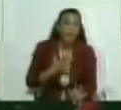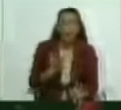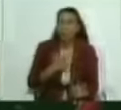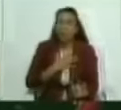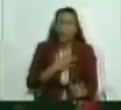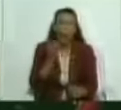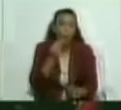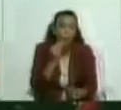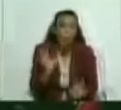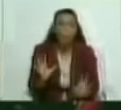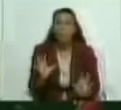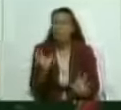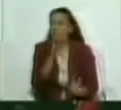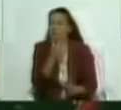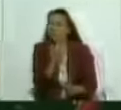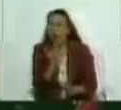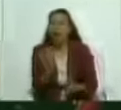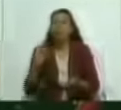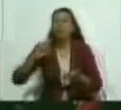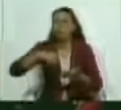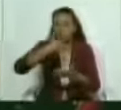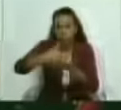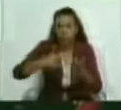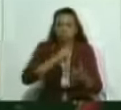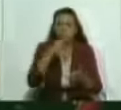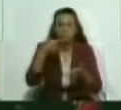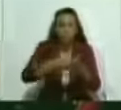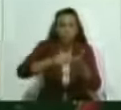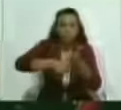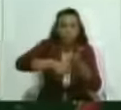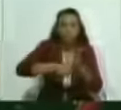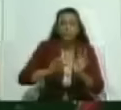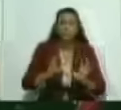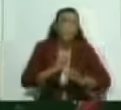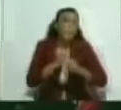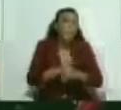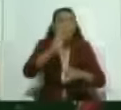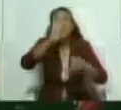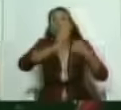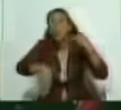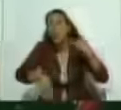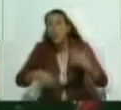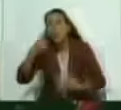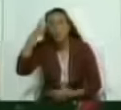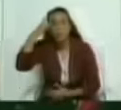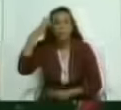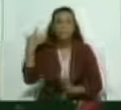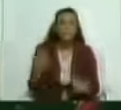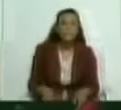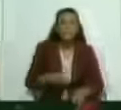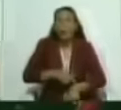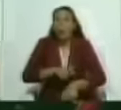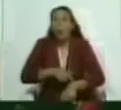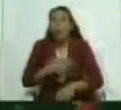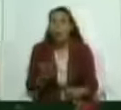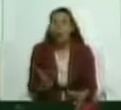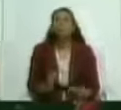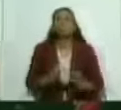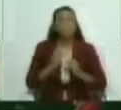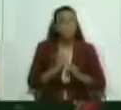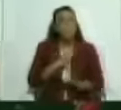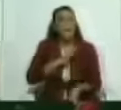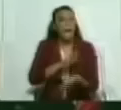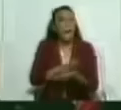están inscritos. Tenemos esta oportunidad brillante, no esperen hasta el último día, vamos a hacerlo